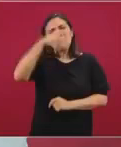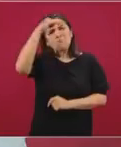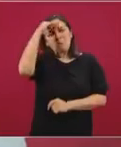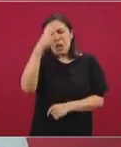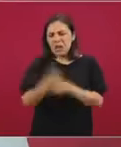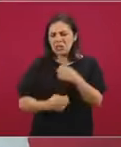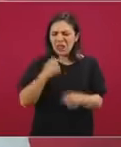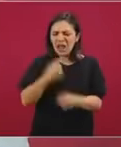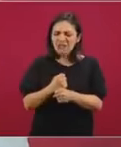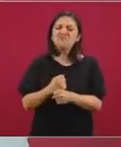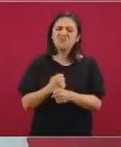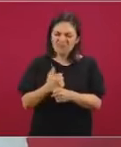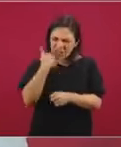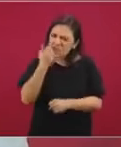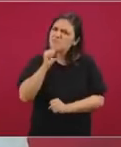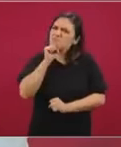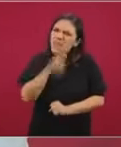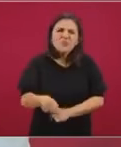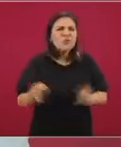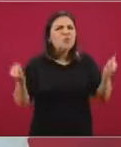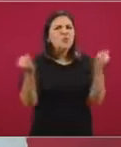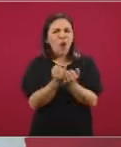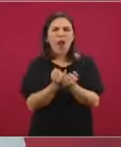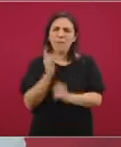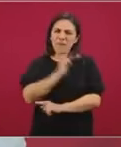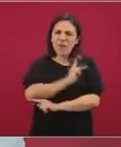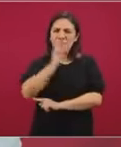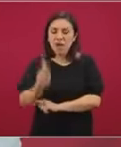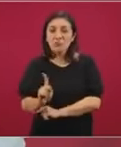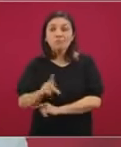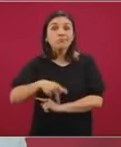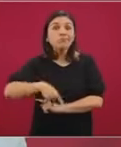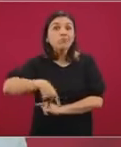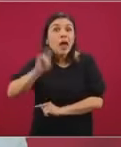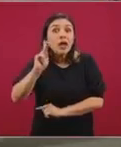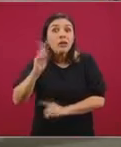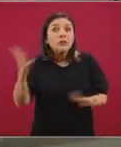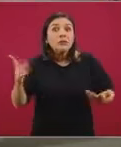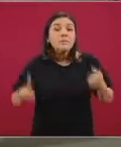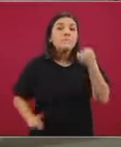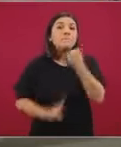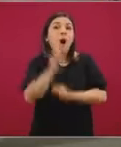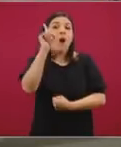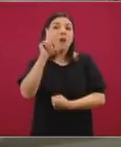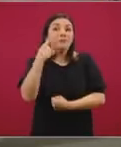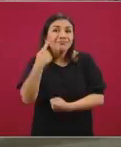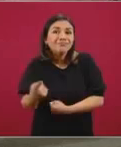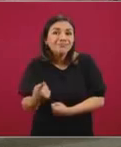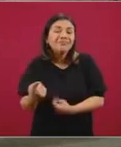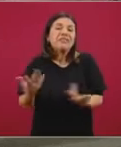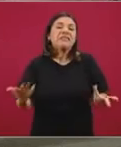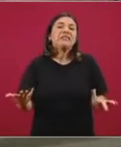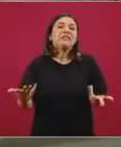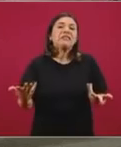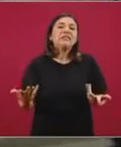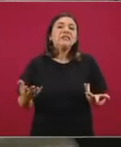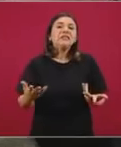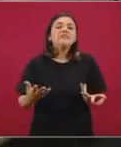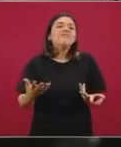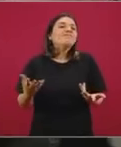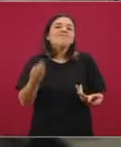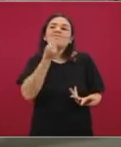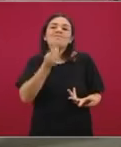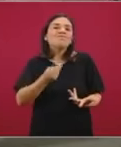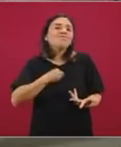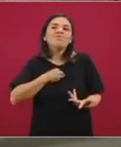de ir por ese camino y sin embargo se atravesó lo que se atravesó y tuvimos